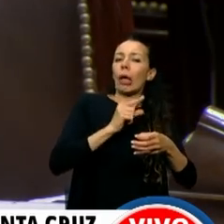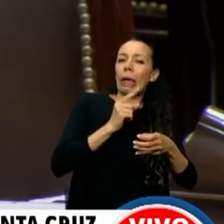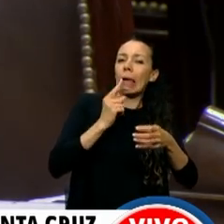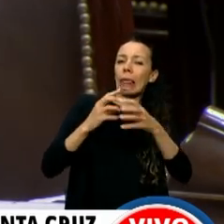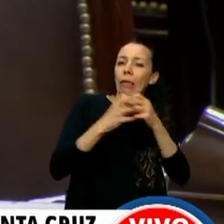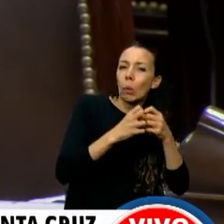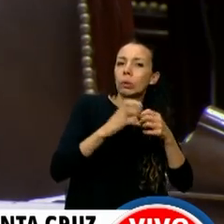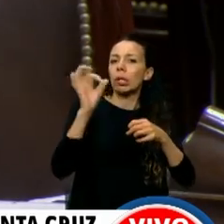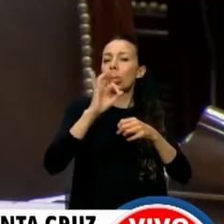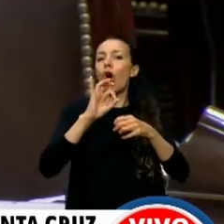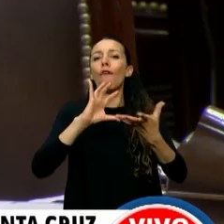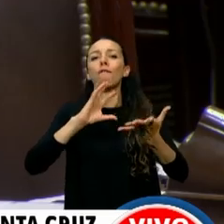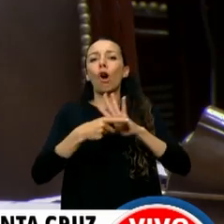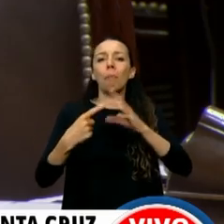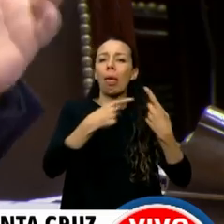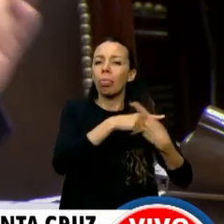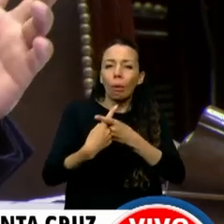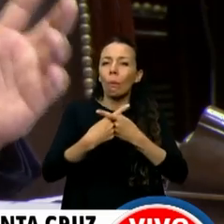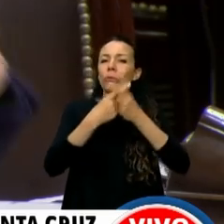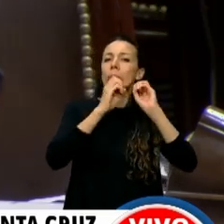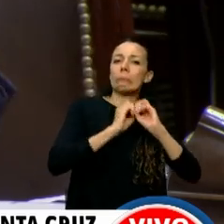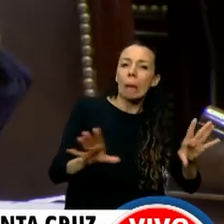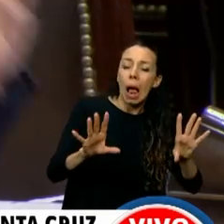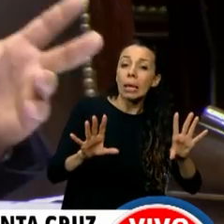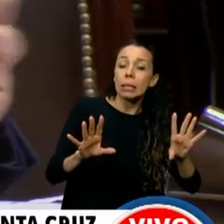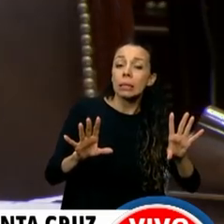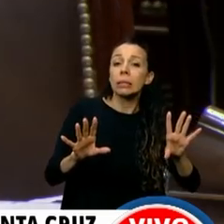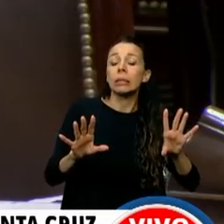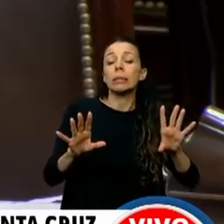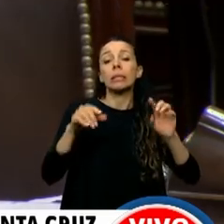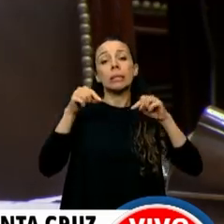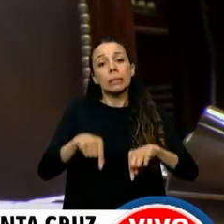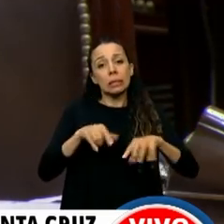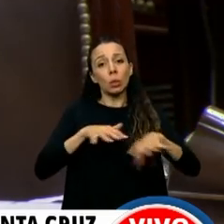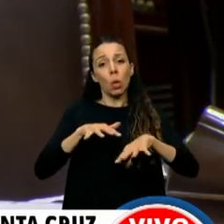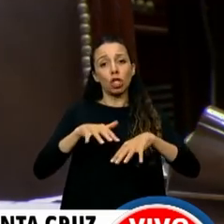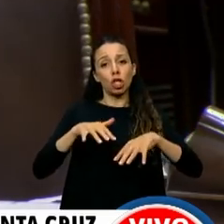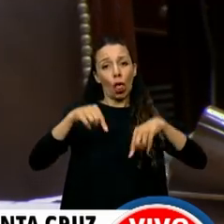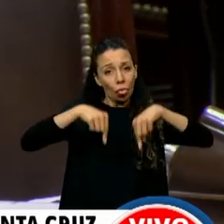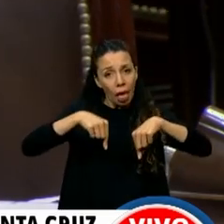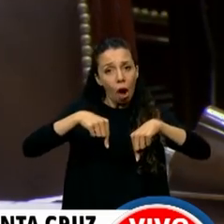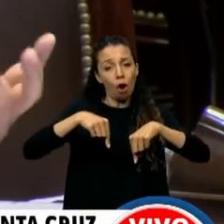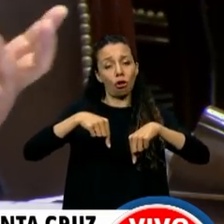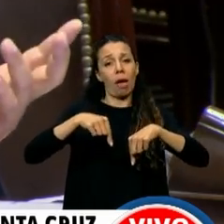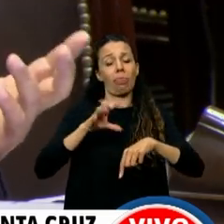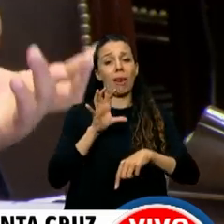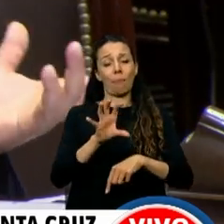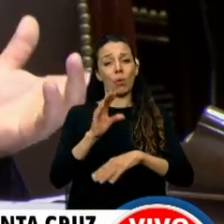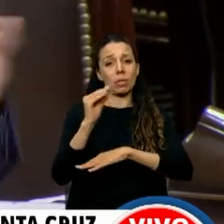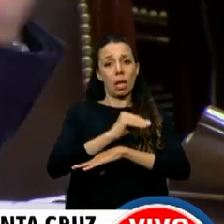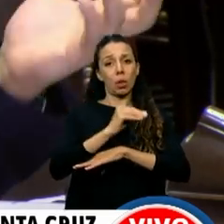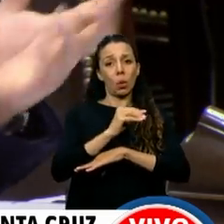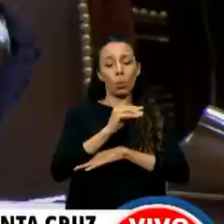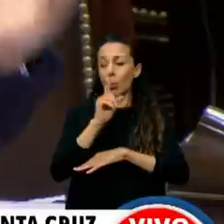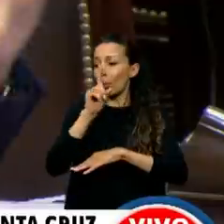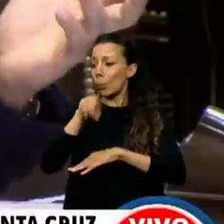incorrecta y que lamentablemente la situación real de nuestra provincia es causada por dos